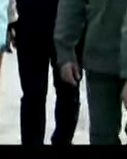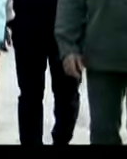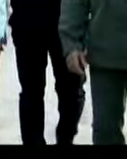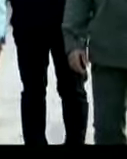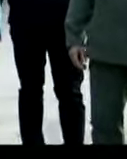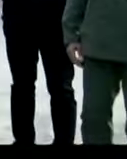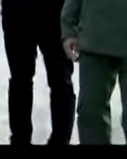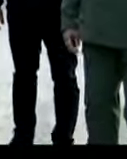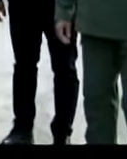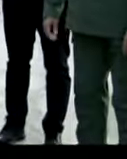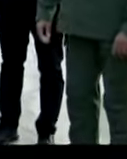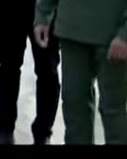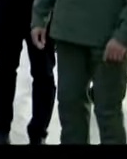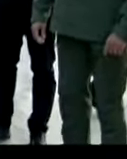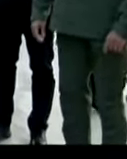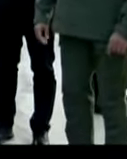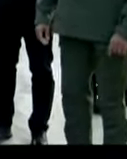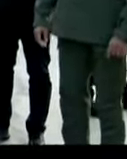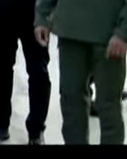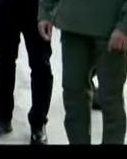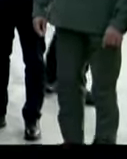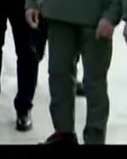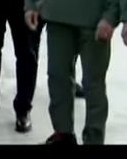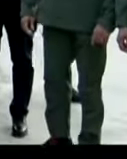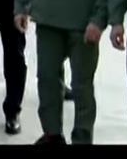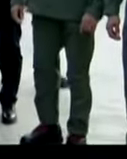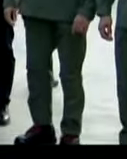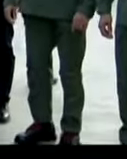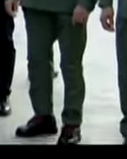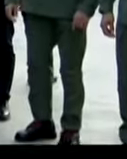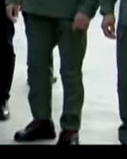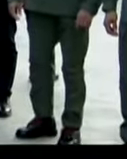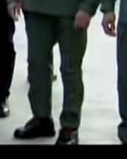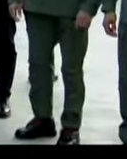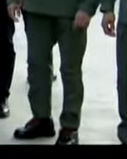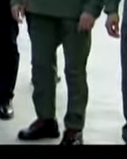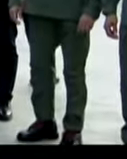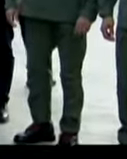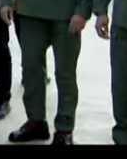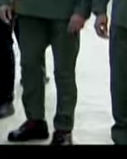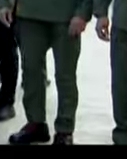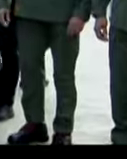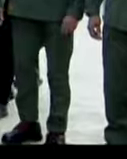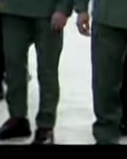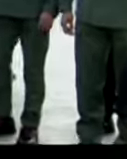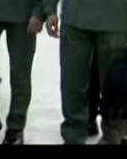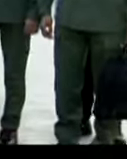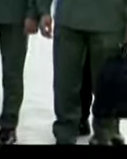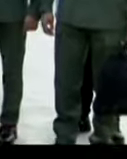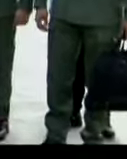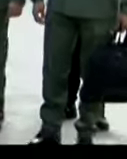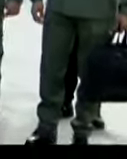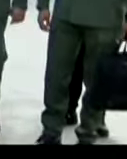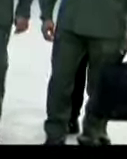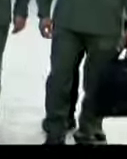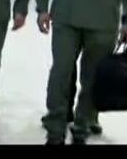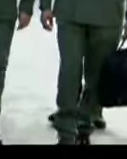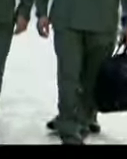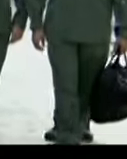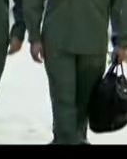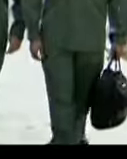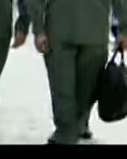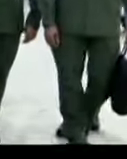Nota a propósito del lanzamiento, el gran movimiento de movimientos Josefa Joaquina Sánchez en el contexto de la gran